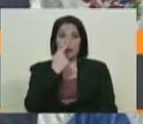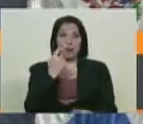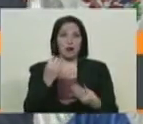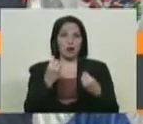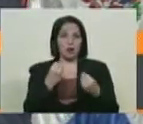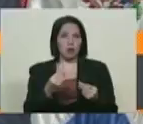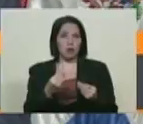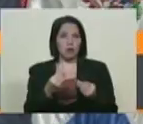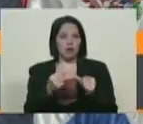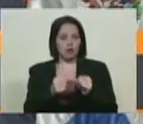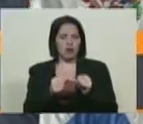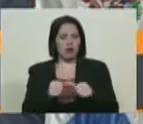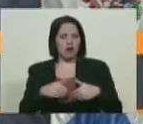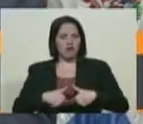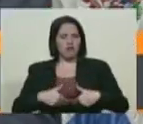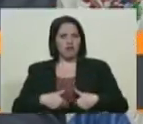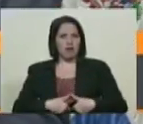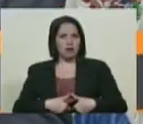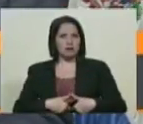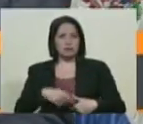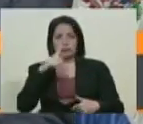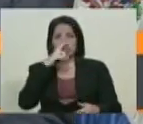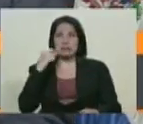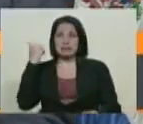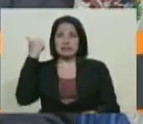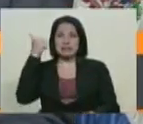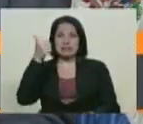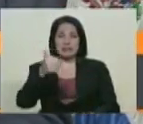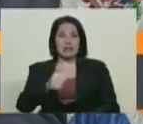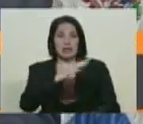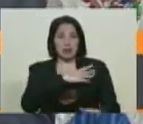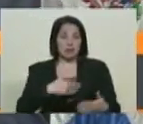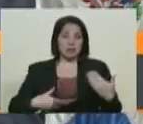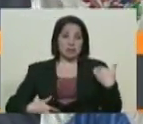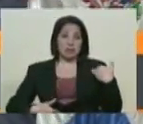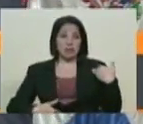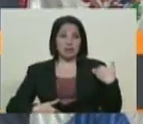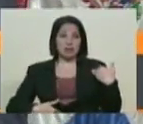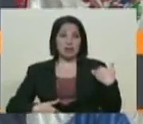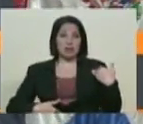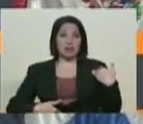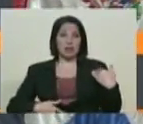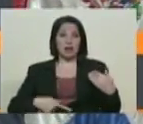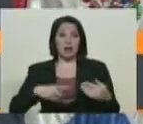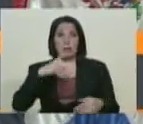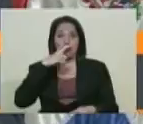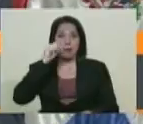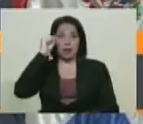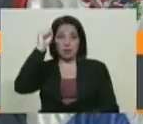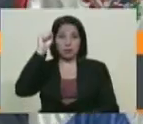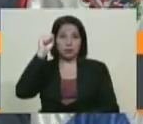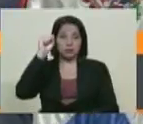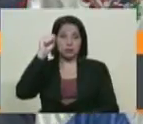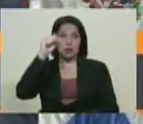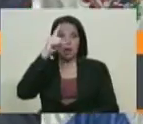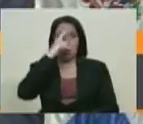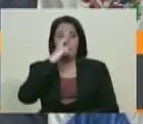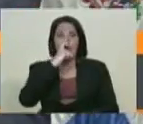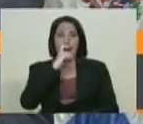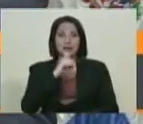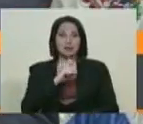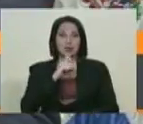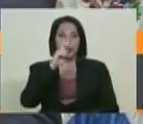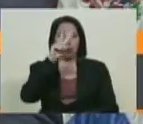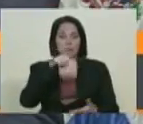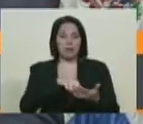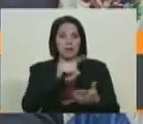esfuerzos infinitos del presidente Nicolás Maduro Moros en los años